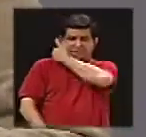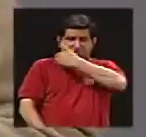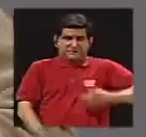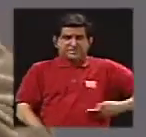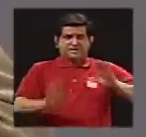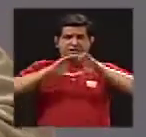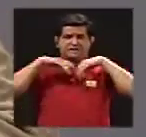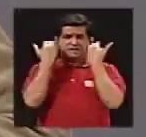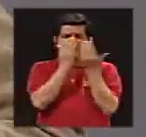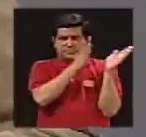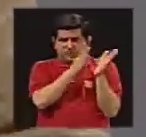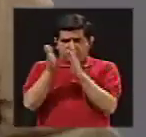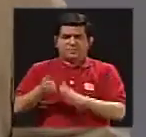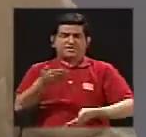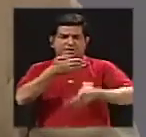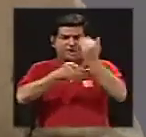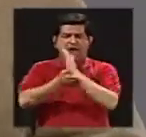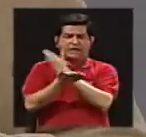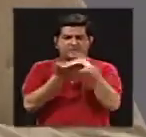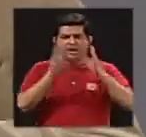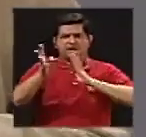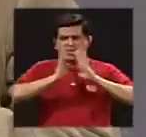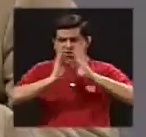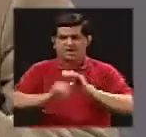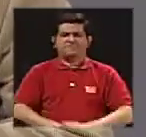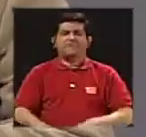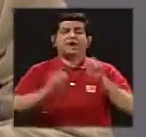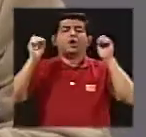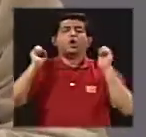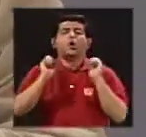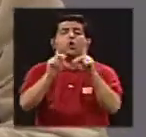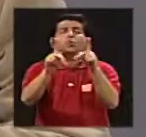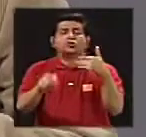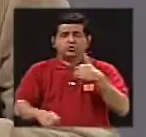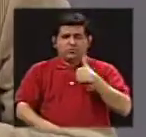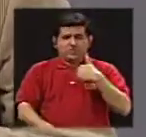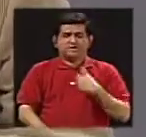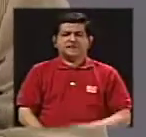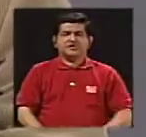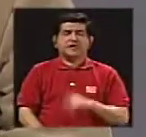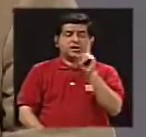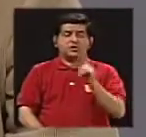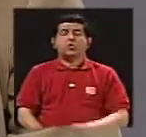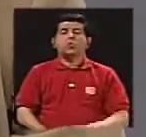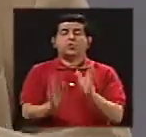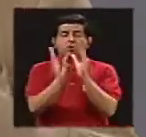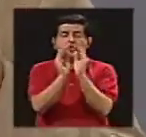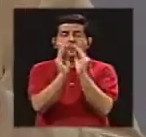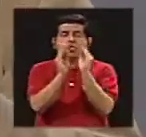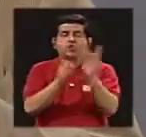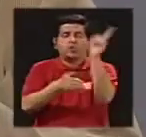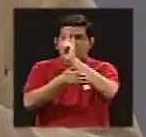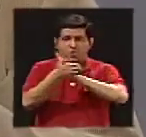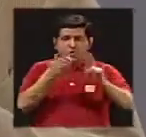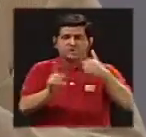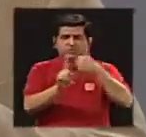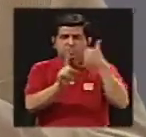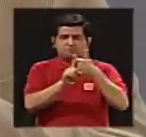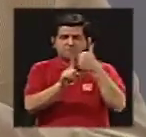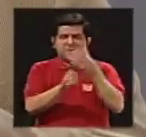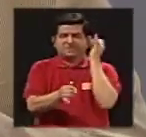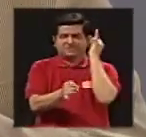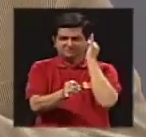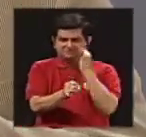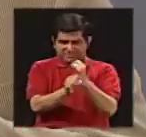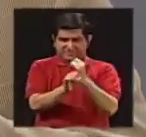Francisco conversábamos en el bloque anterior de la oportunidad que da un congreso universitario para que sea la propia institución